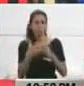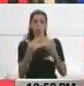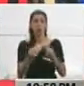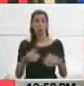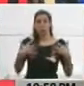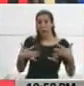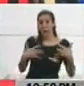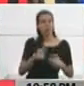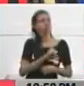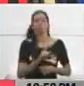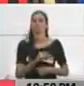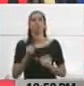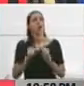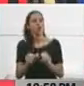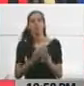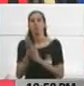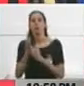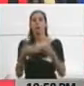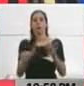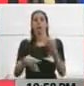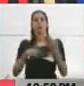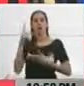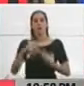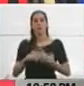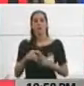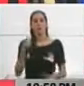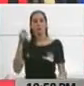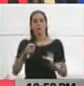Me quedaré haciendo este programa como salga.